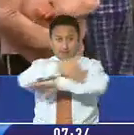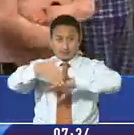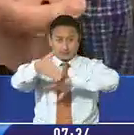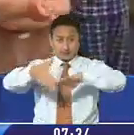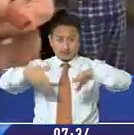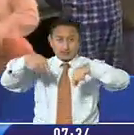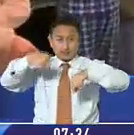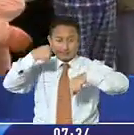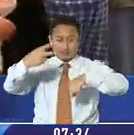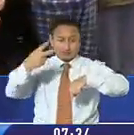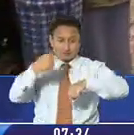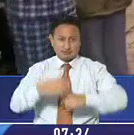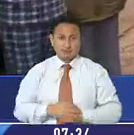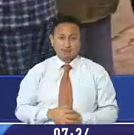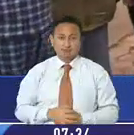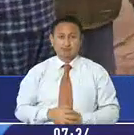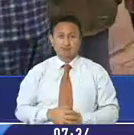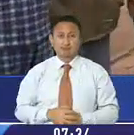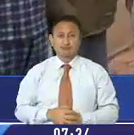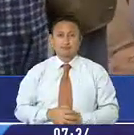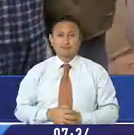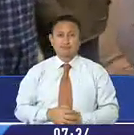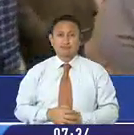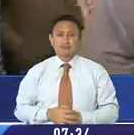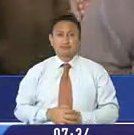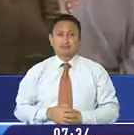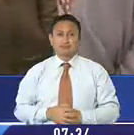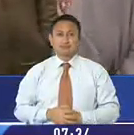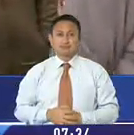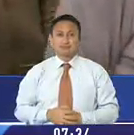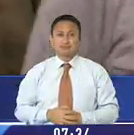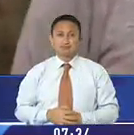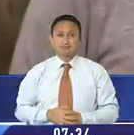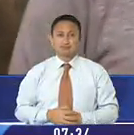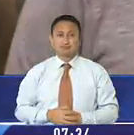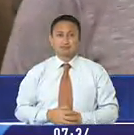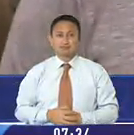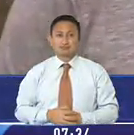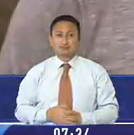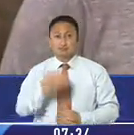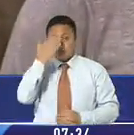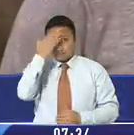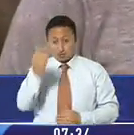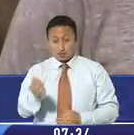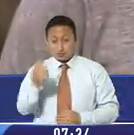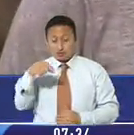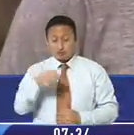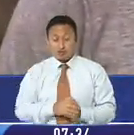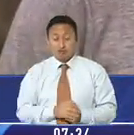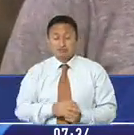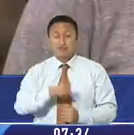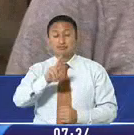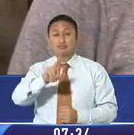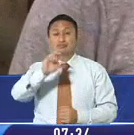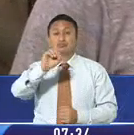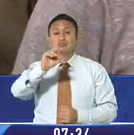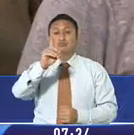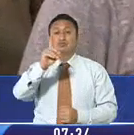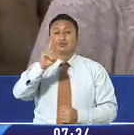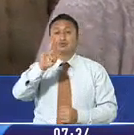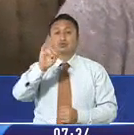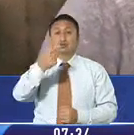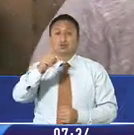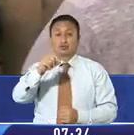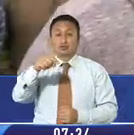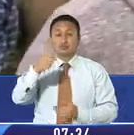que nos están viendo y nos van a atender, lleguen y no se pierdan. Buenos días. Claro, ¿cómo estamos? Buenos días, señor Rodrigo Gálvez. Muy amable a la televisión que ha venido a